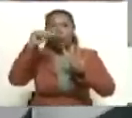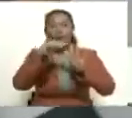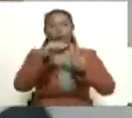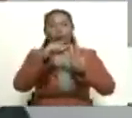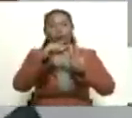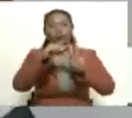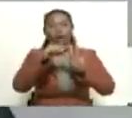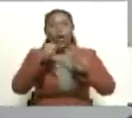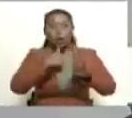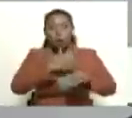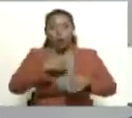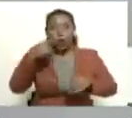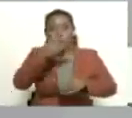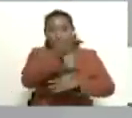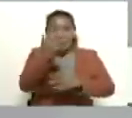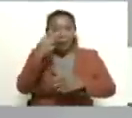vieran